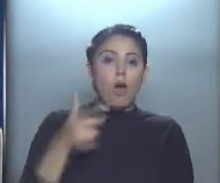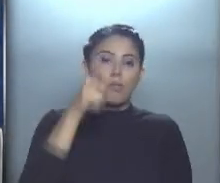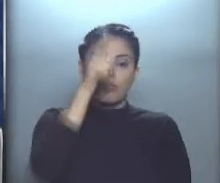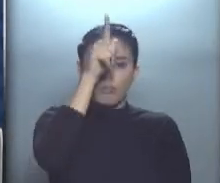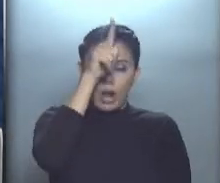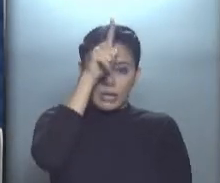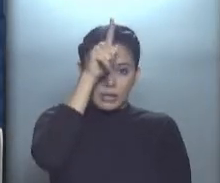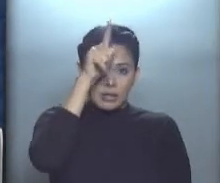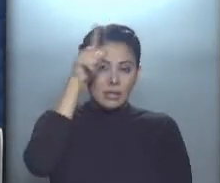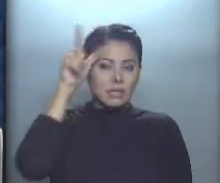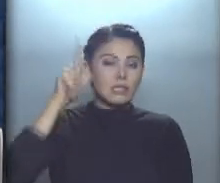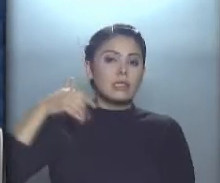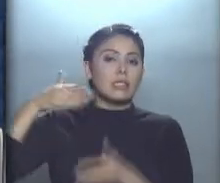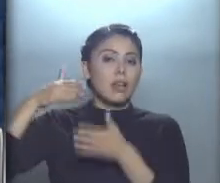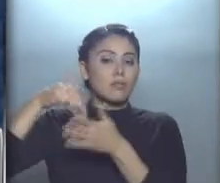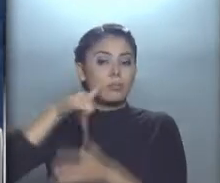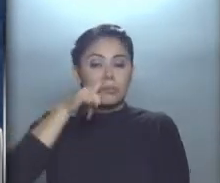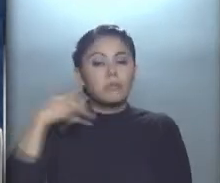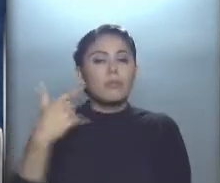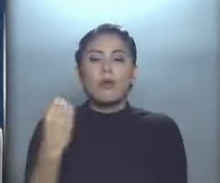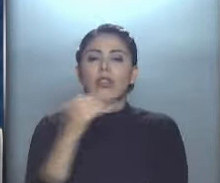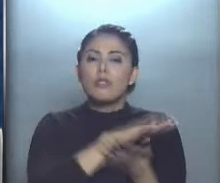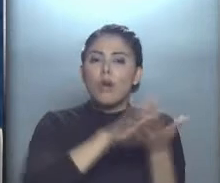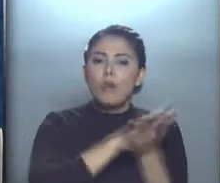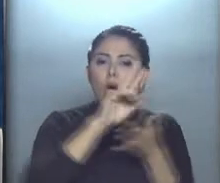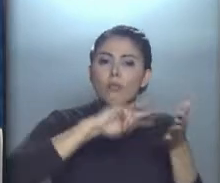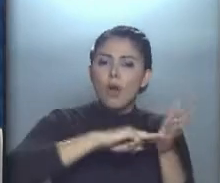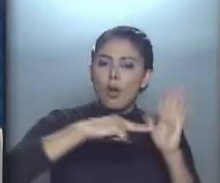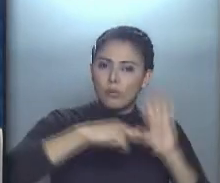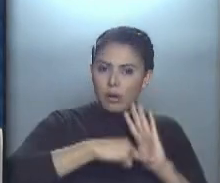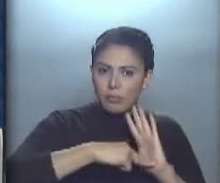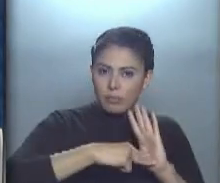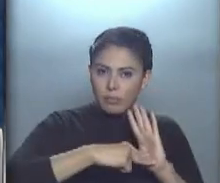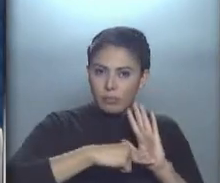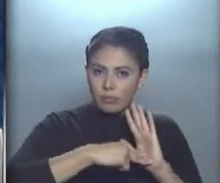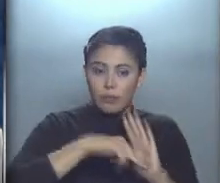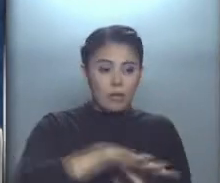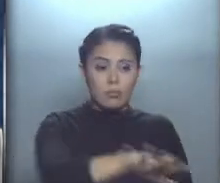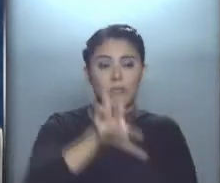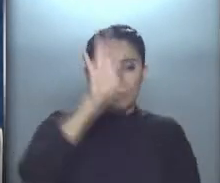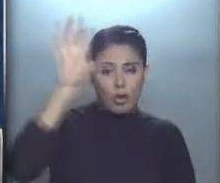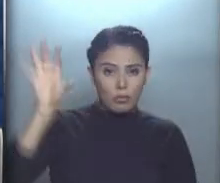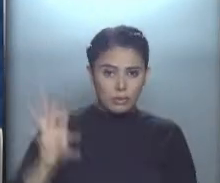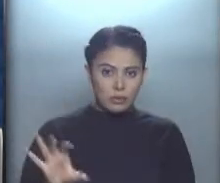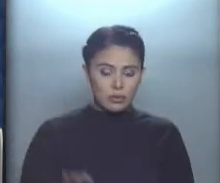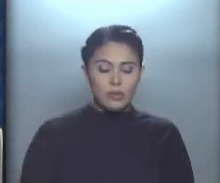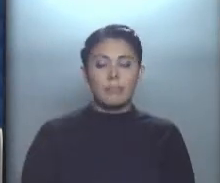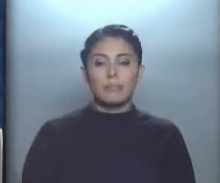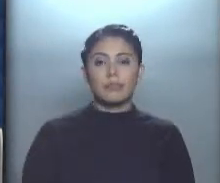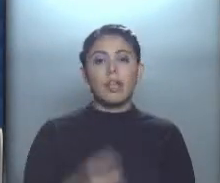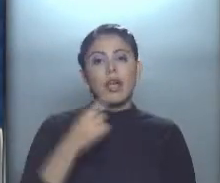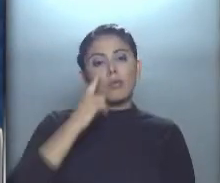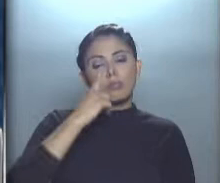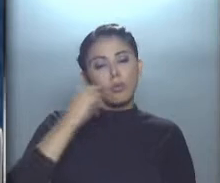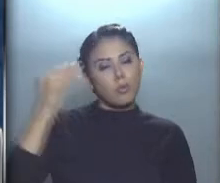Seguridad Aeroportuaria para la intervención de conflictos en jurisdicciones provinciales. Lo he explicado